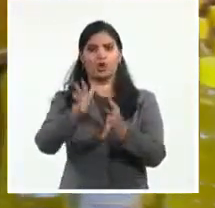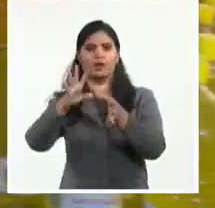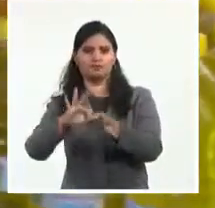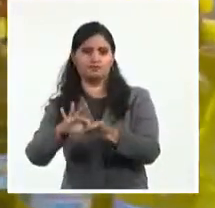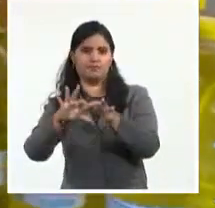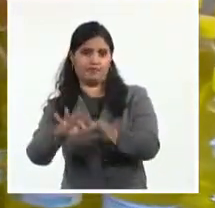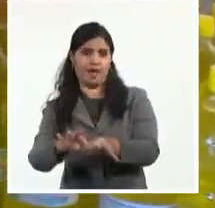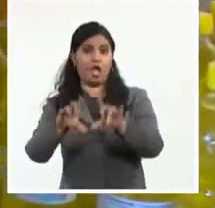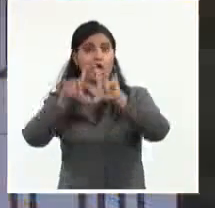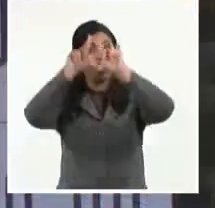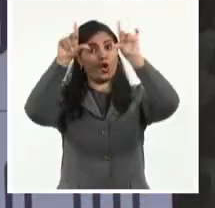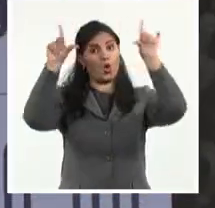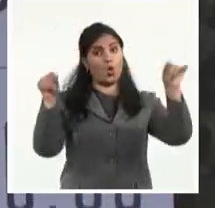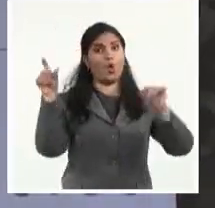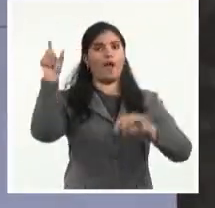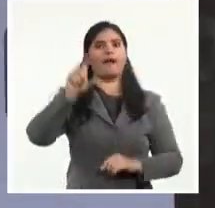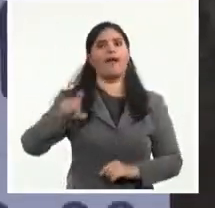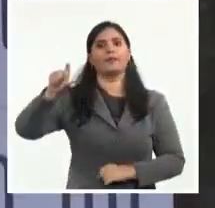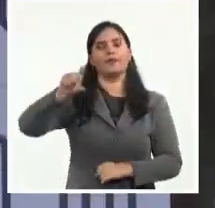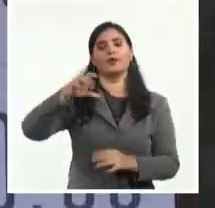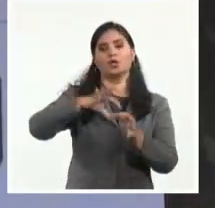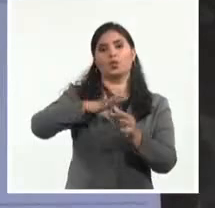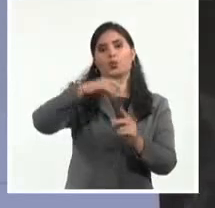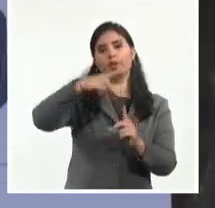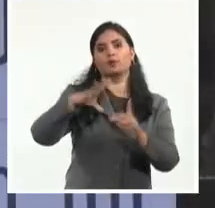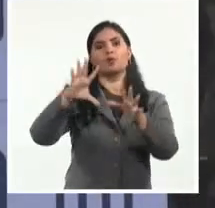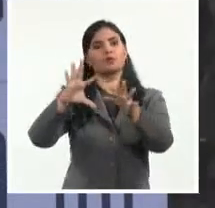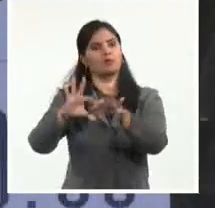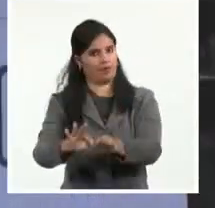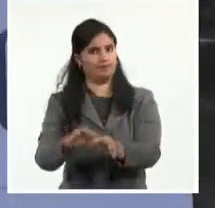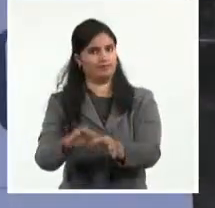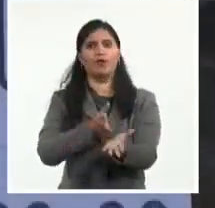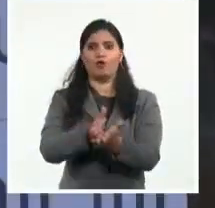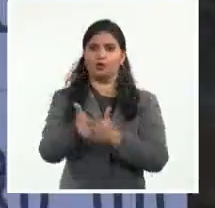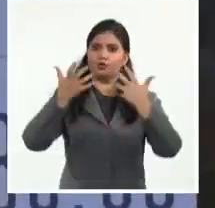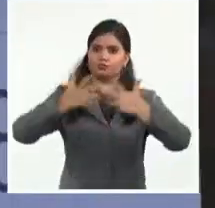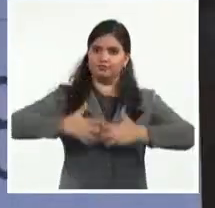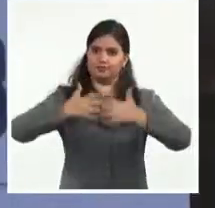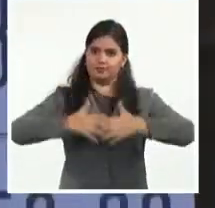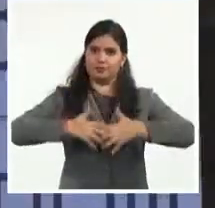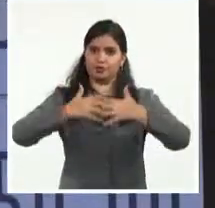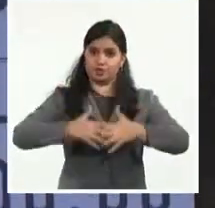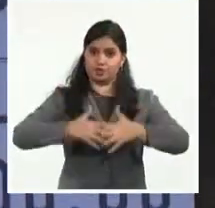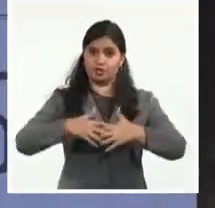del país como Camagüey y Guantánamo, así como incrementar los productos